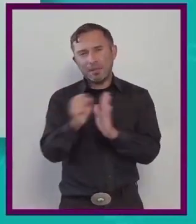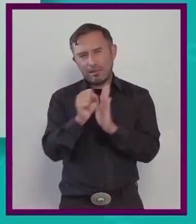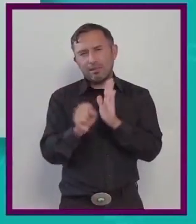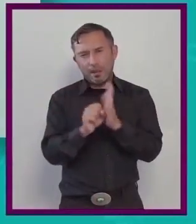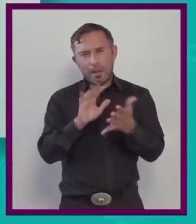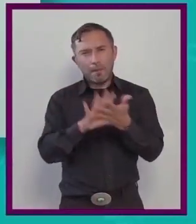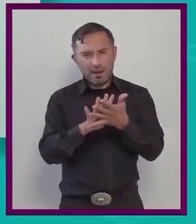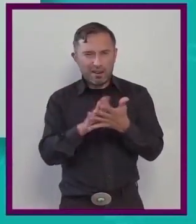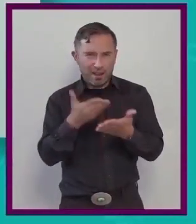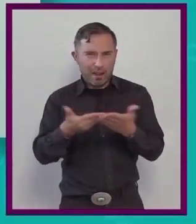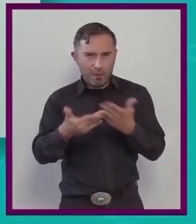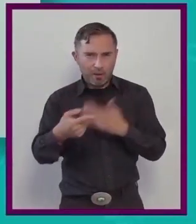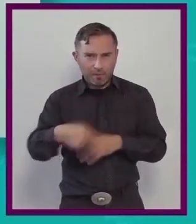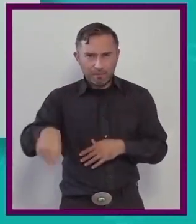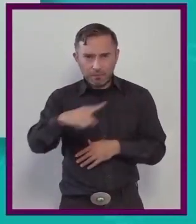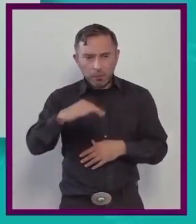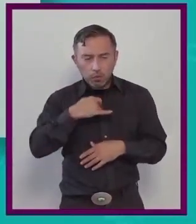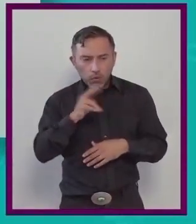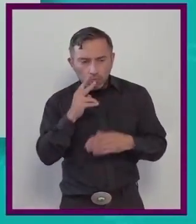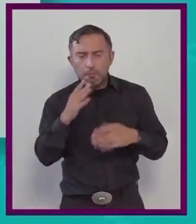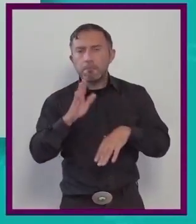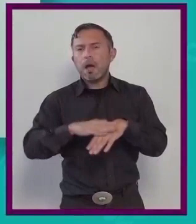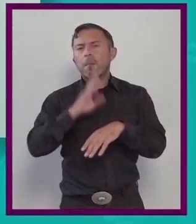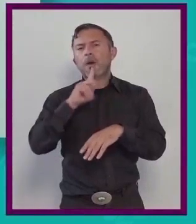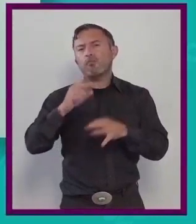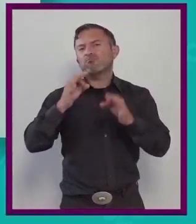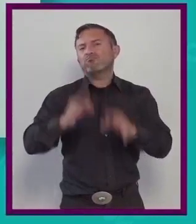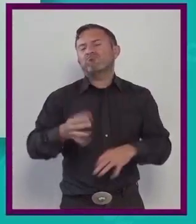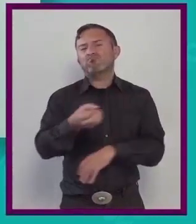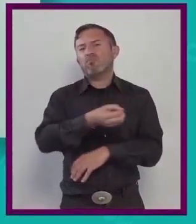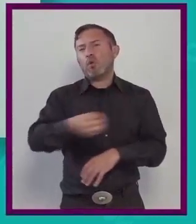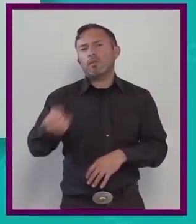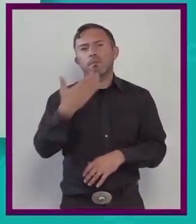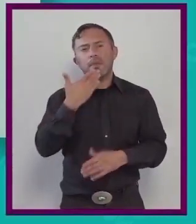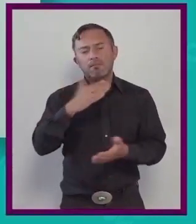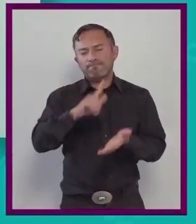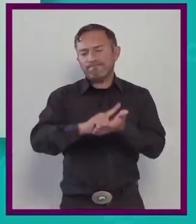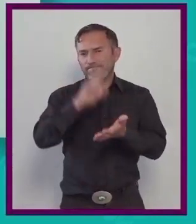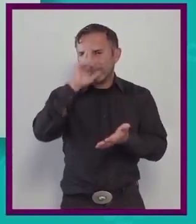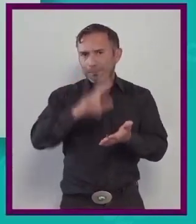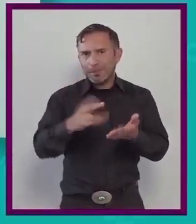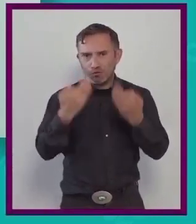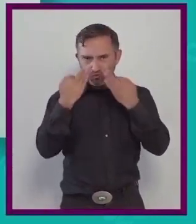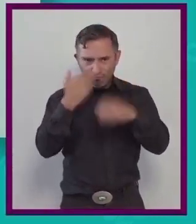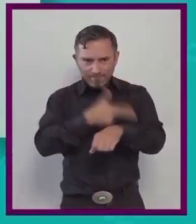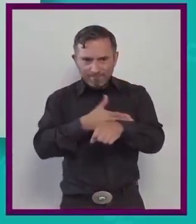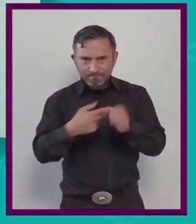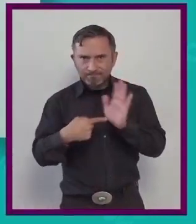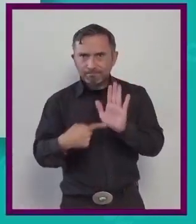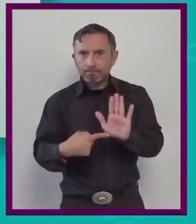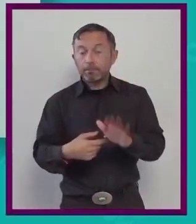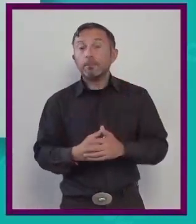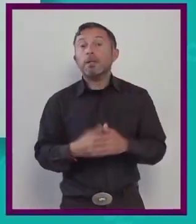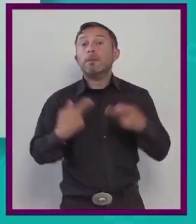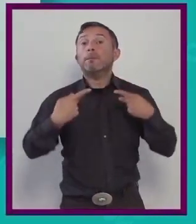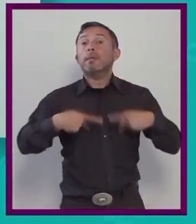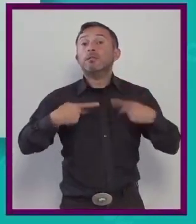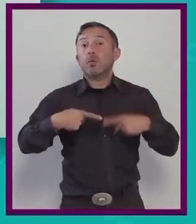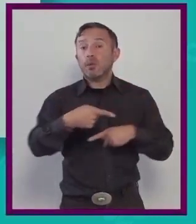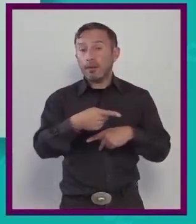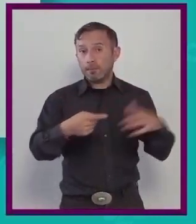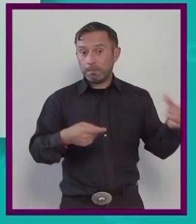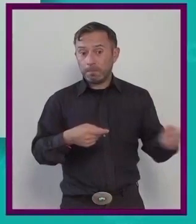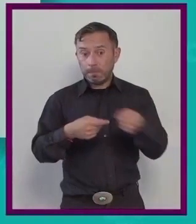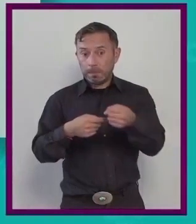en este sistema penal que ya tenemos lo hace mucho más eficaz y eficiente, y sobre todo la persona que se